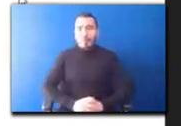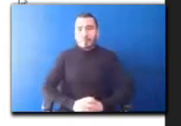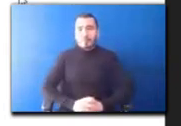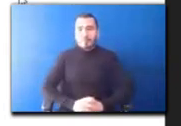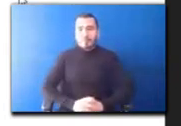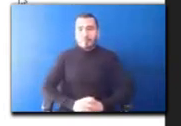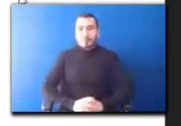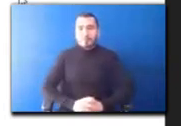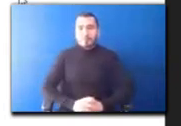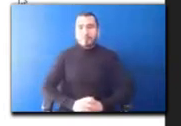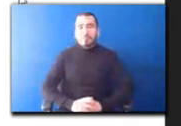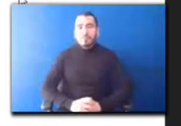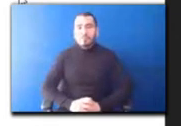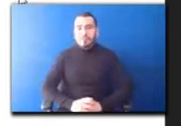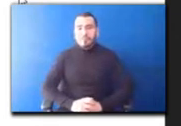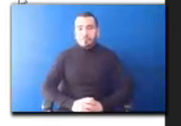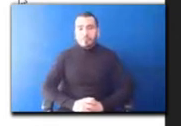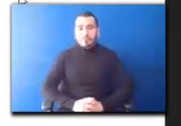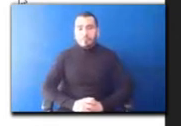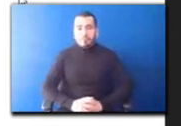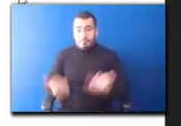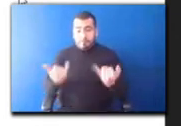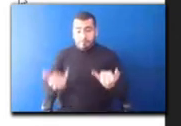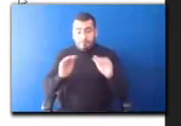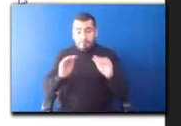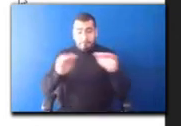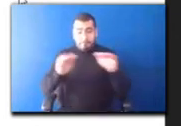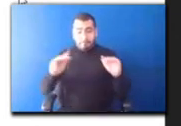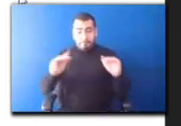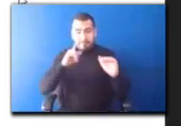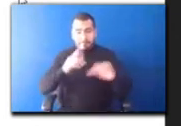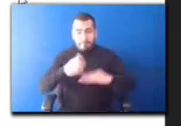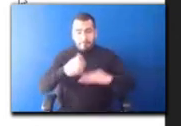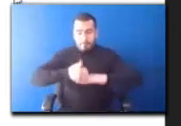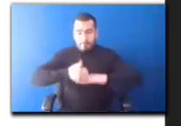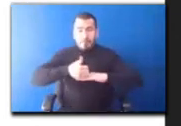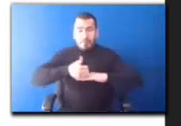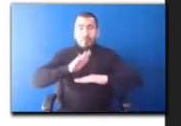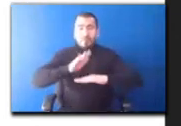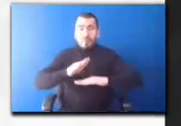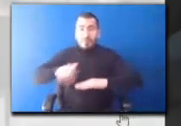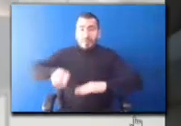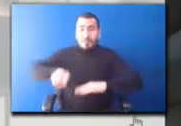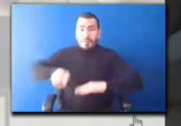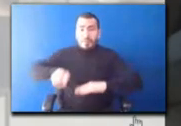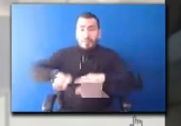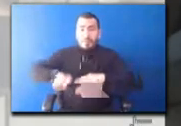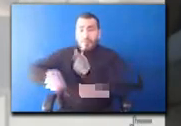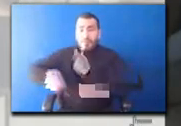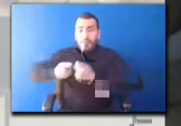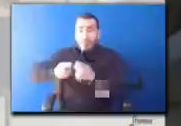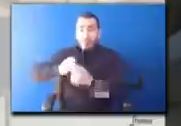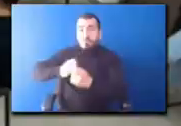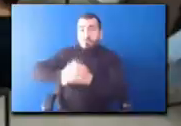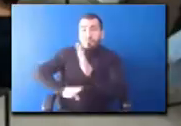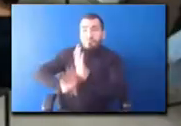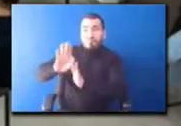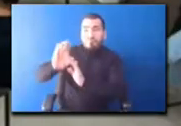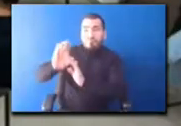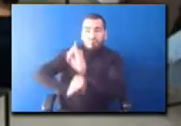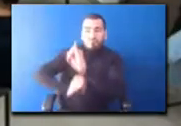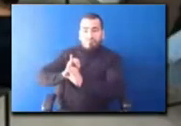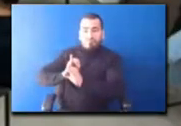audiencia@superfinanciera.gov.co. A continuación, invitamos al director de la Escuela de Negocios y Desarrollo Internacional, doctor Sebastián, para que nos dé sus